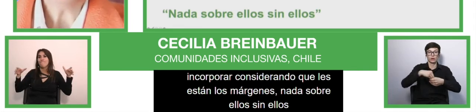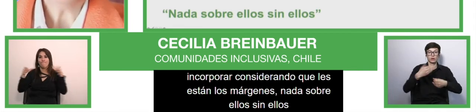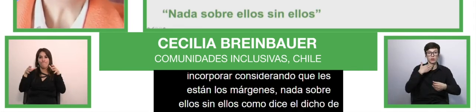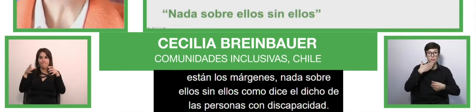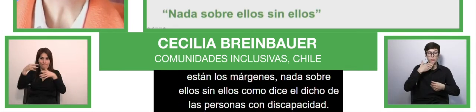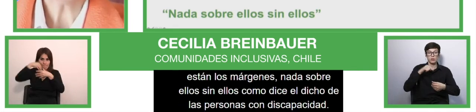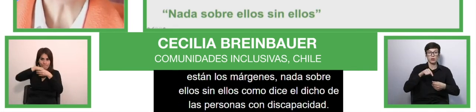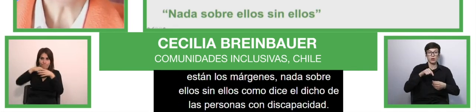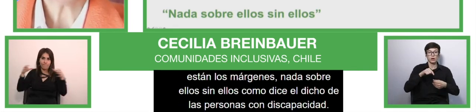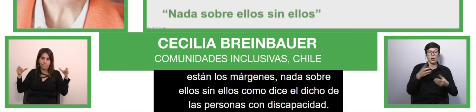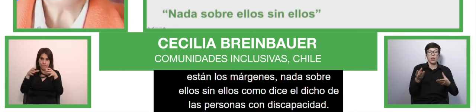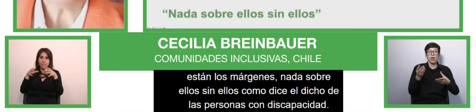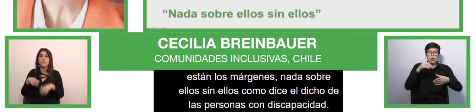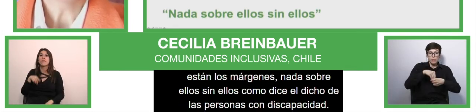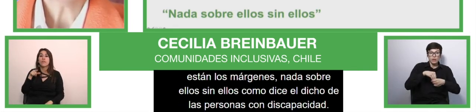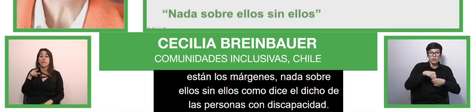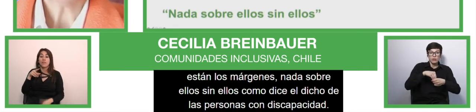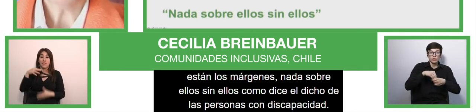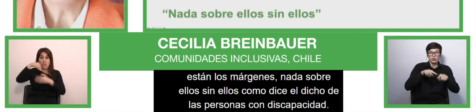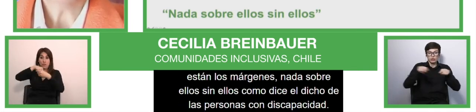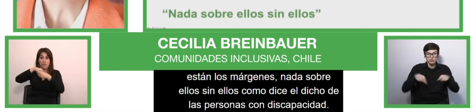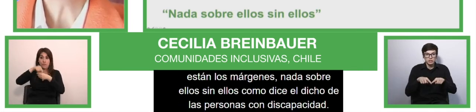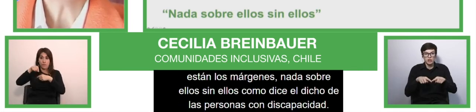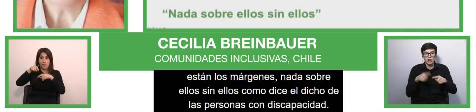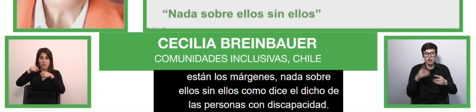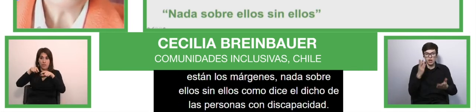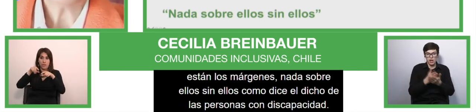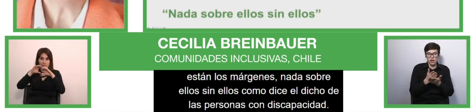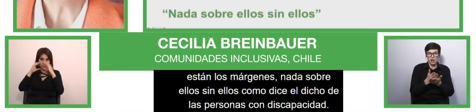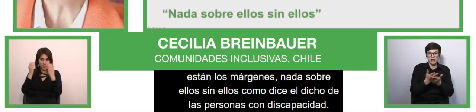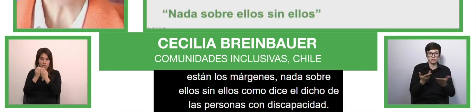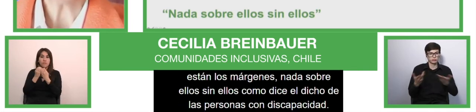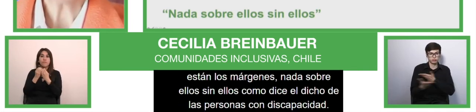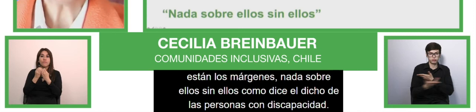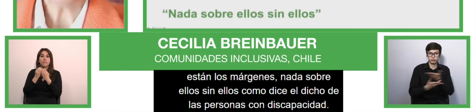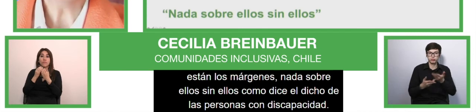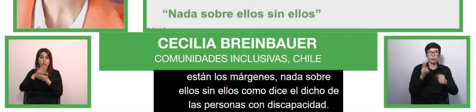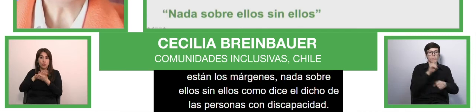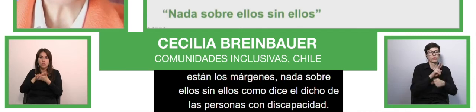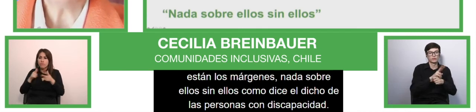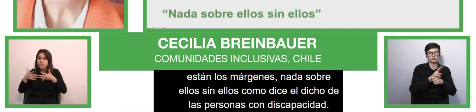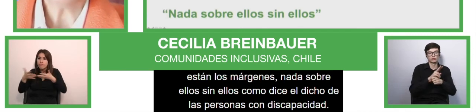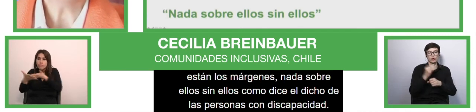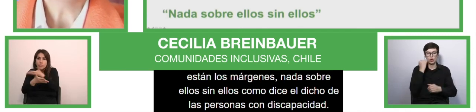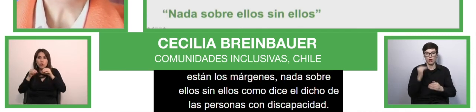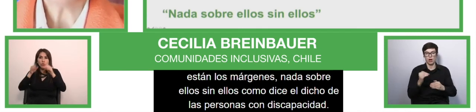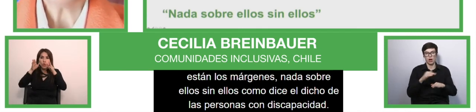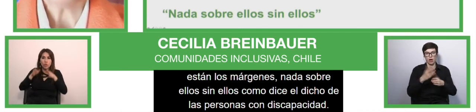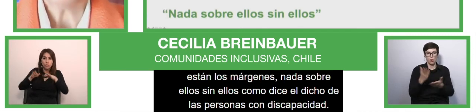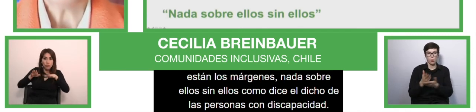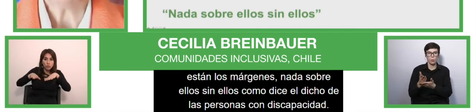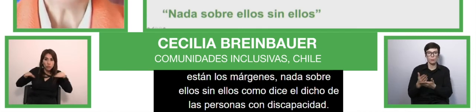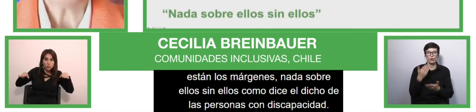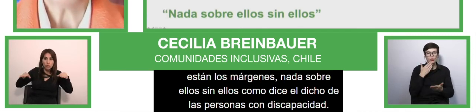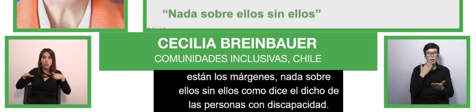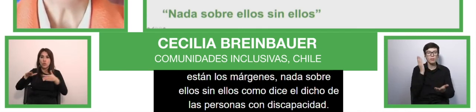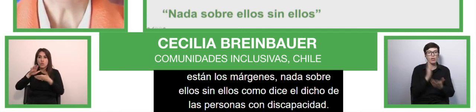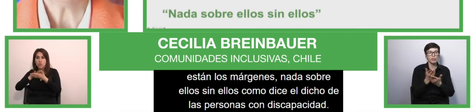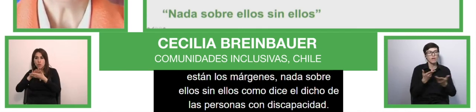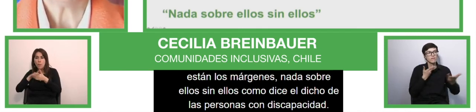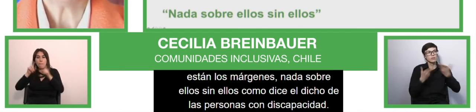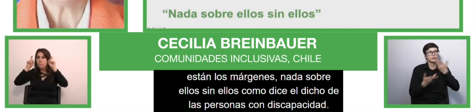requiere de estas conversaciones regulares con los alumnos y entre los profesores que ayuden a derribar las barreras al